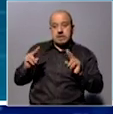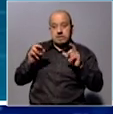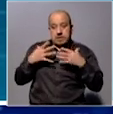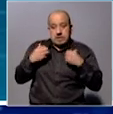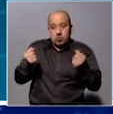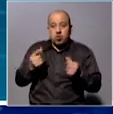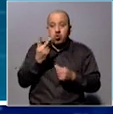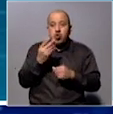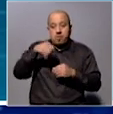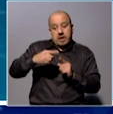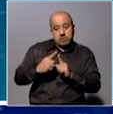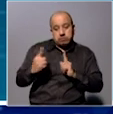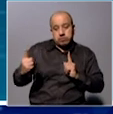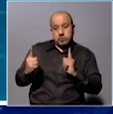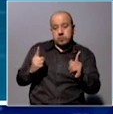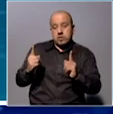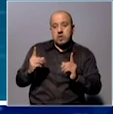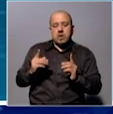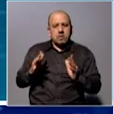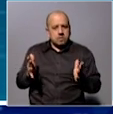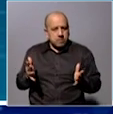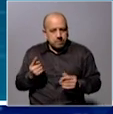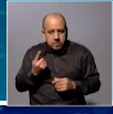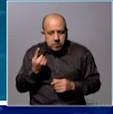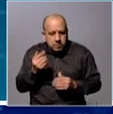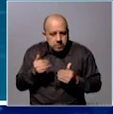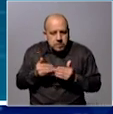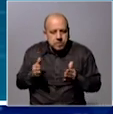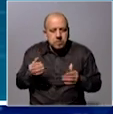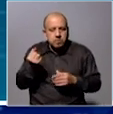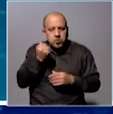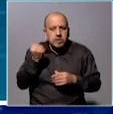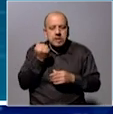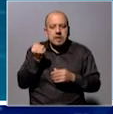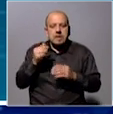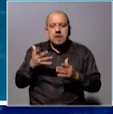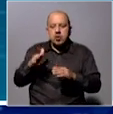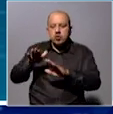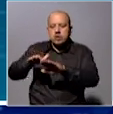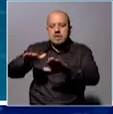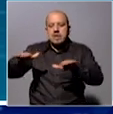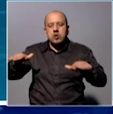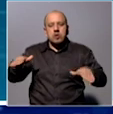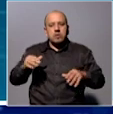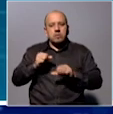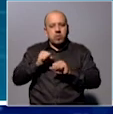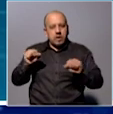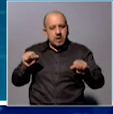sanitaria de 2 metros con el otro. Al principio me pareció muy importante que los niños y las niñas